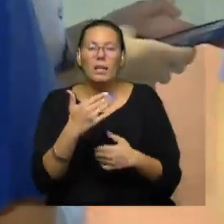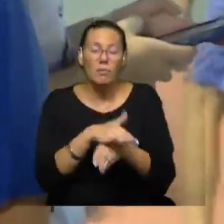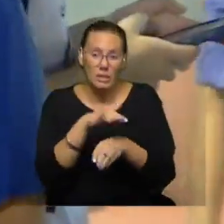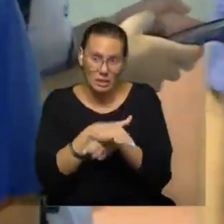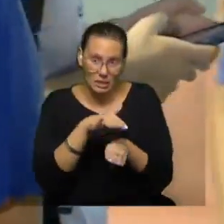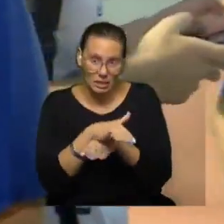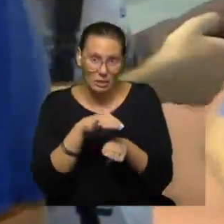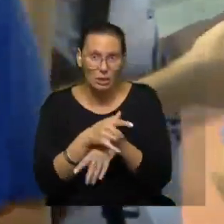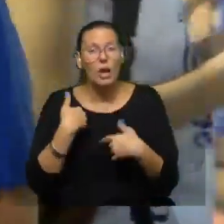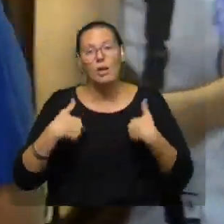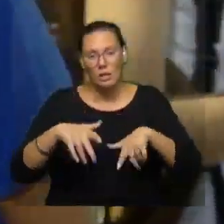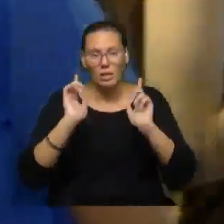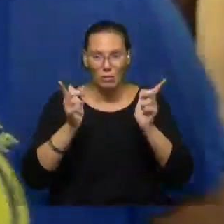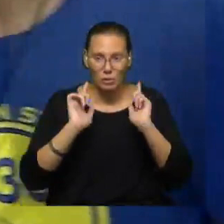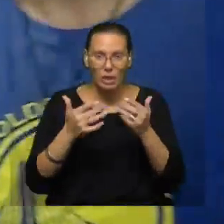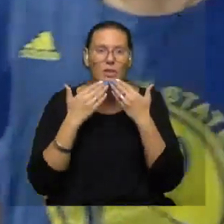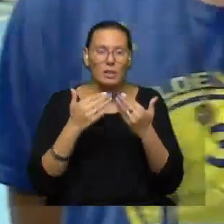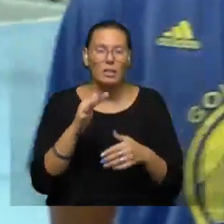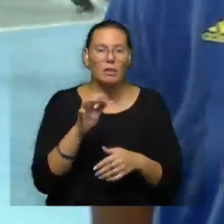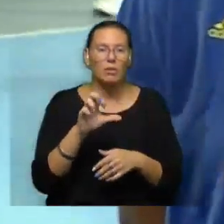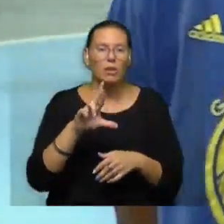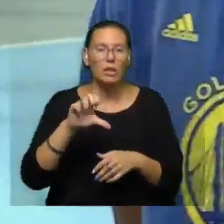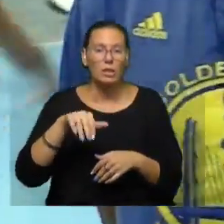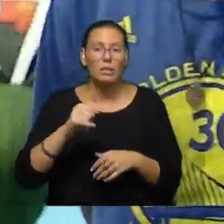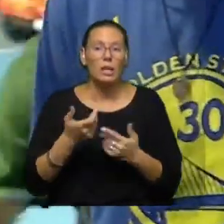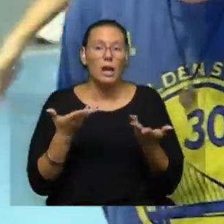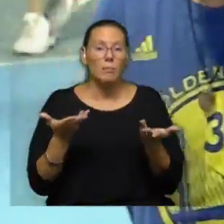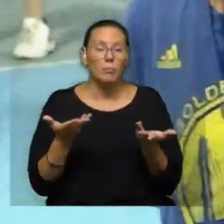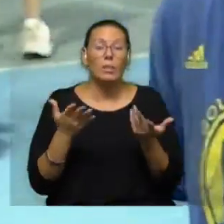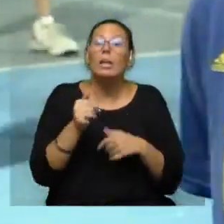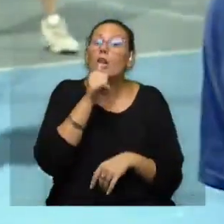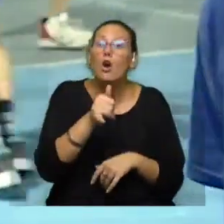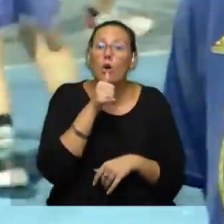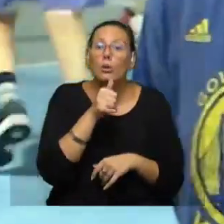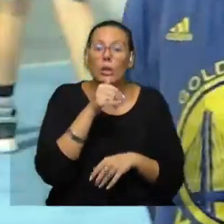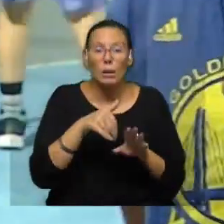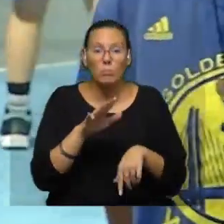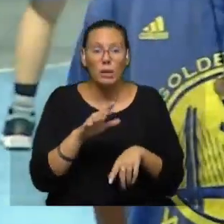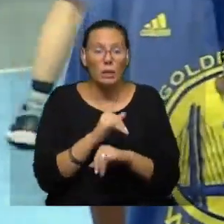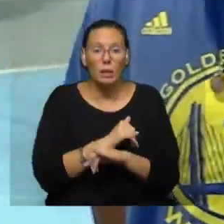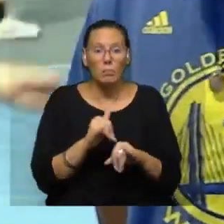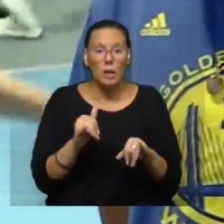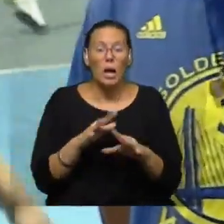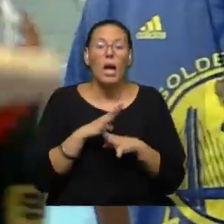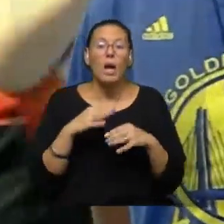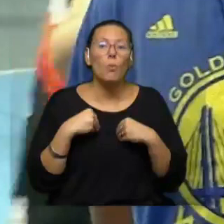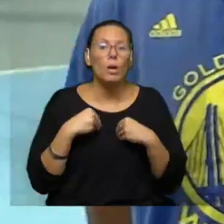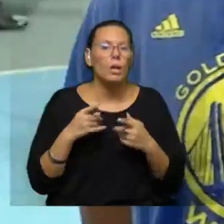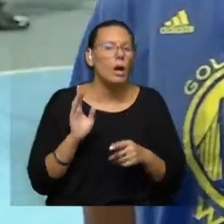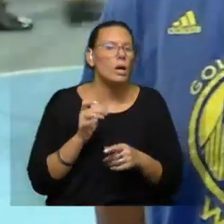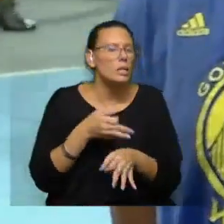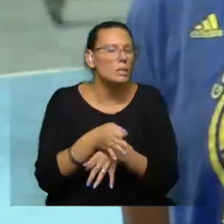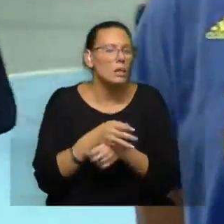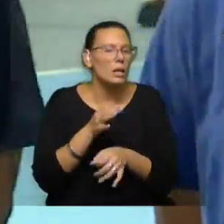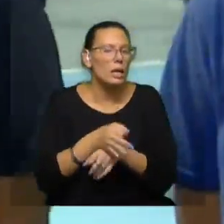dejo para que vayas a seguir disfrutando. Muchas gracias, Florencia. Y bueno, nada, capaz que querés contar un poco más para redondear. La escuelita funciona, es